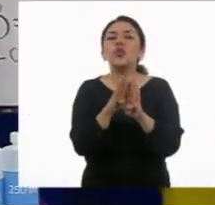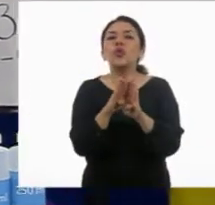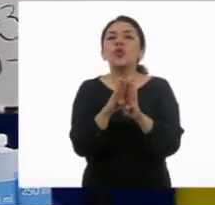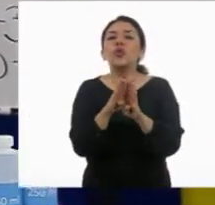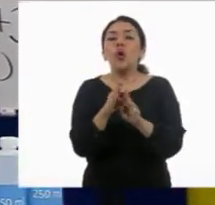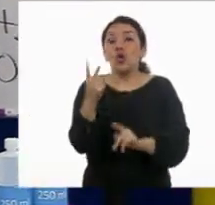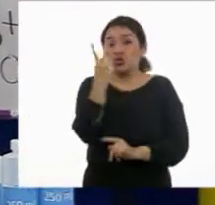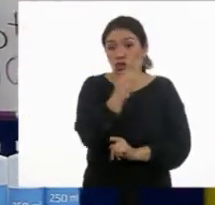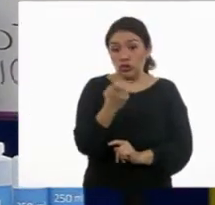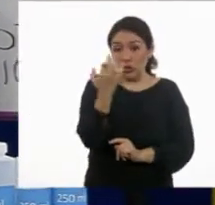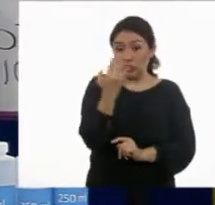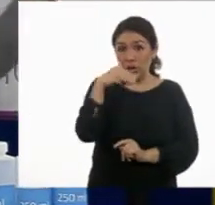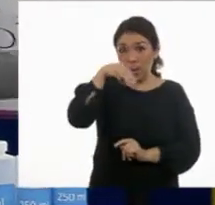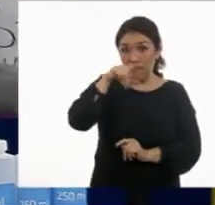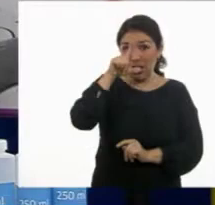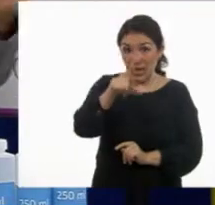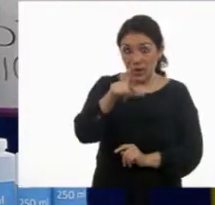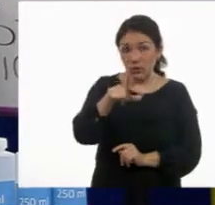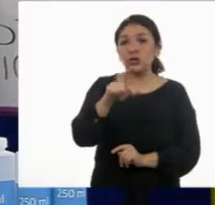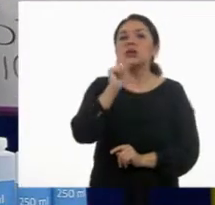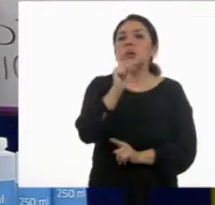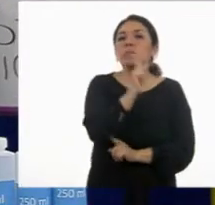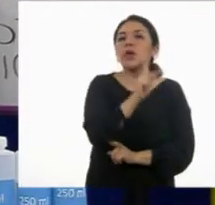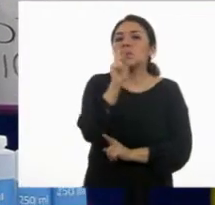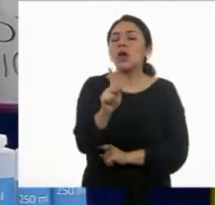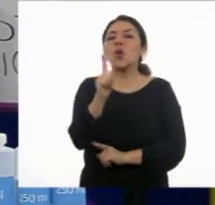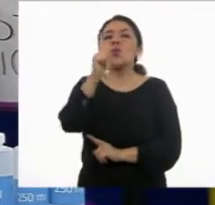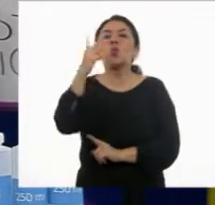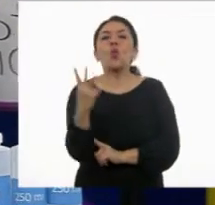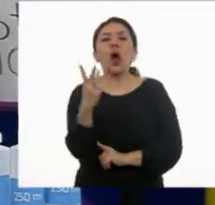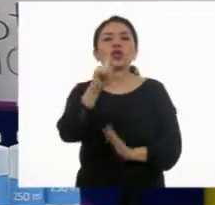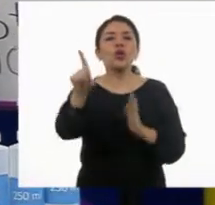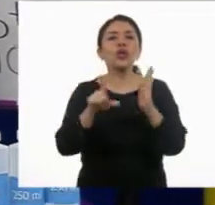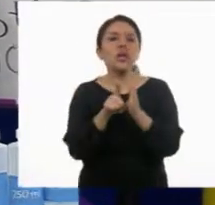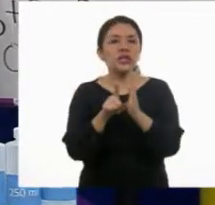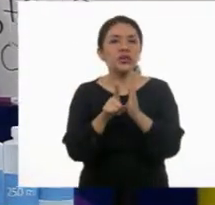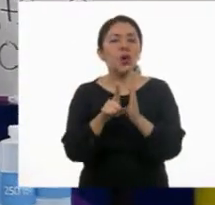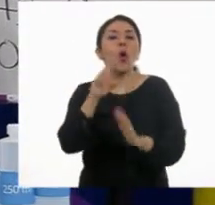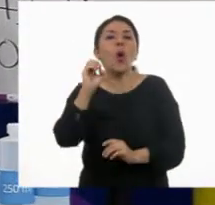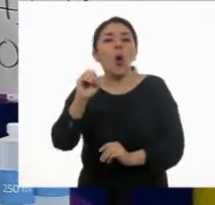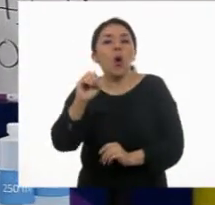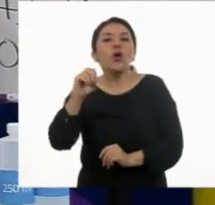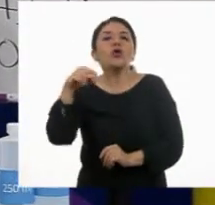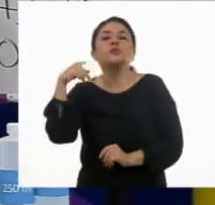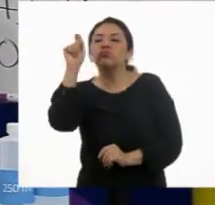también los 250 mililitros equivalen a 1/4 de litro o